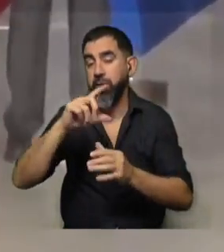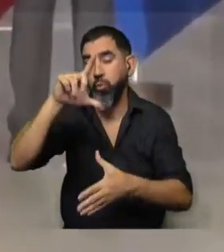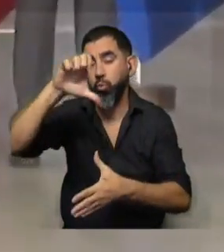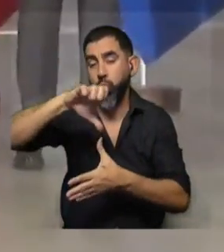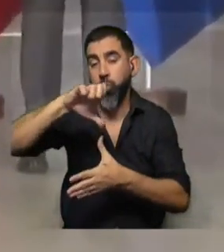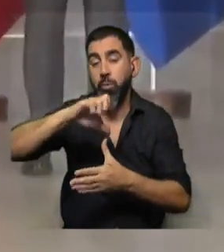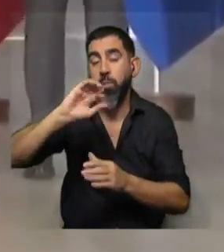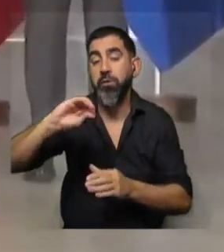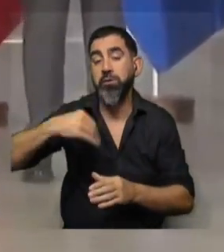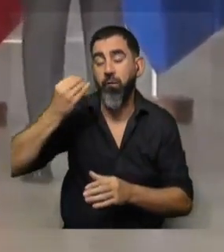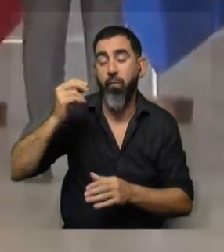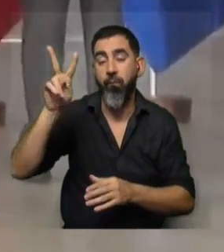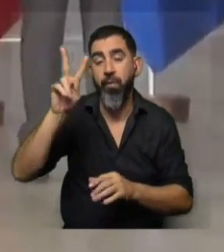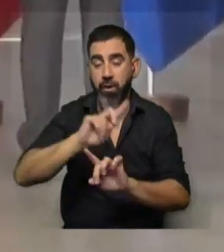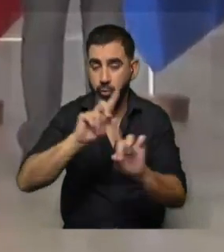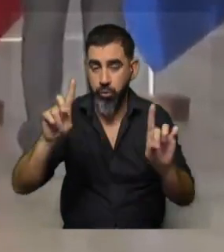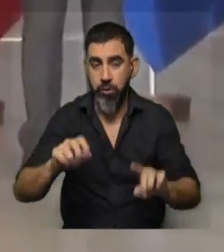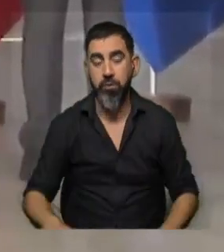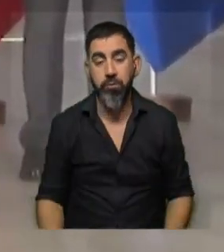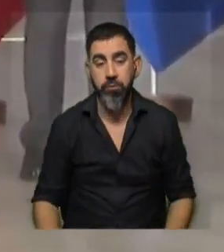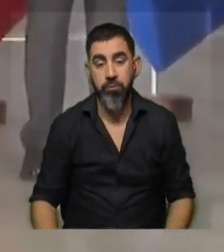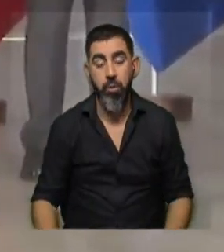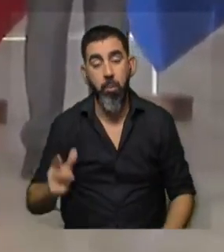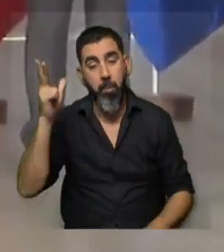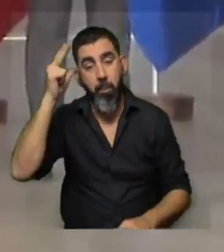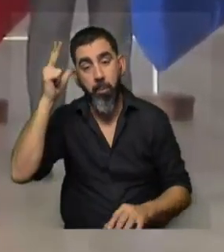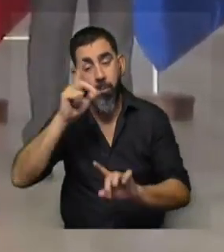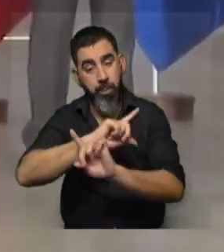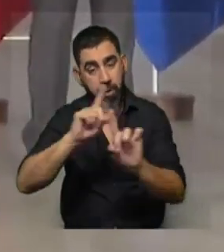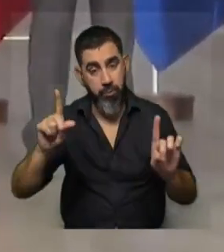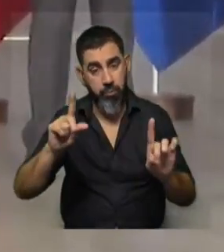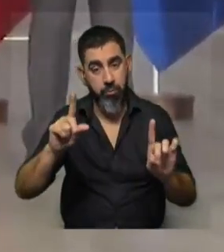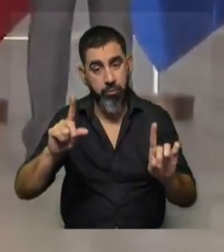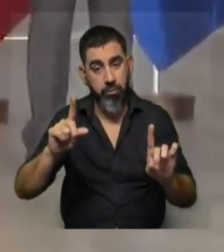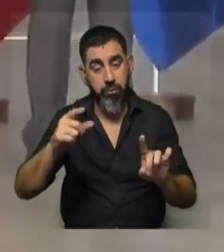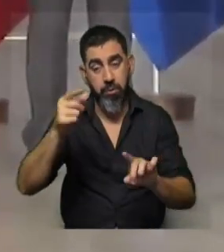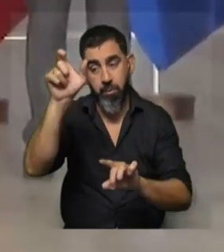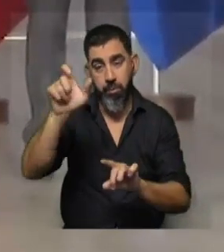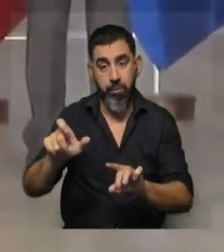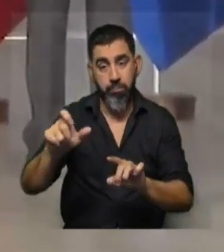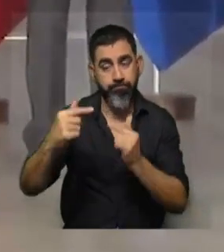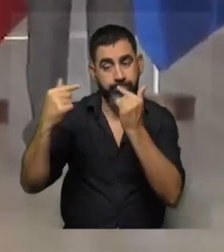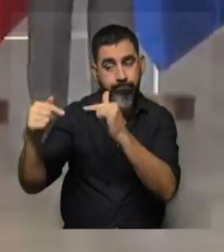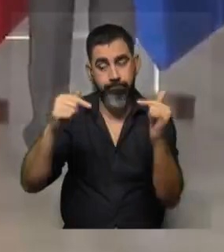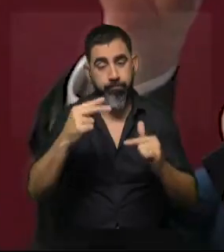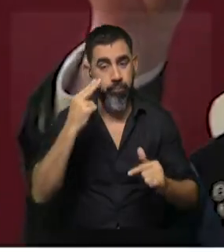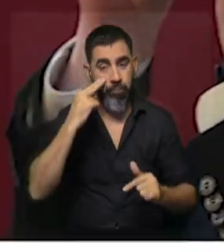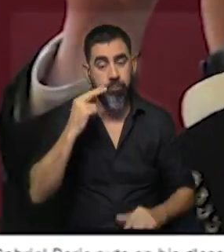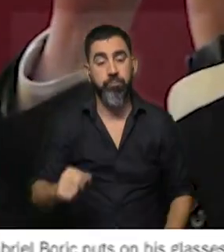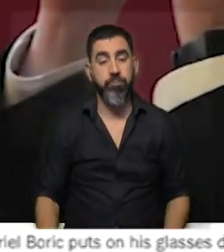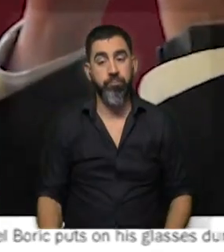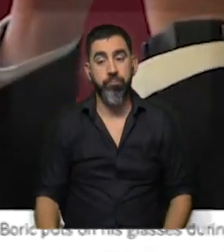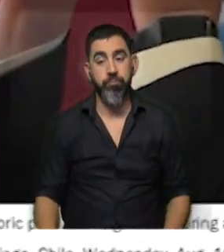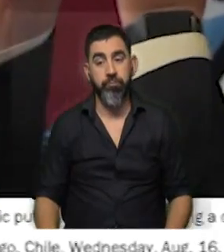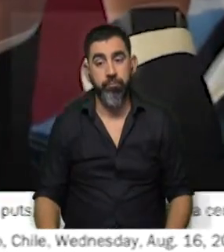sudamericanos menos al venezolano Nicolás Maduro Hola peruana Dina boluarte Con quienes boric mantiene diferencias de acuerdo